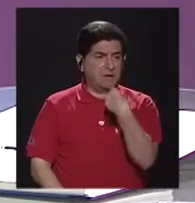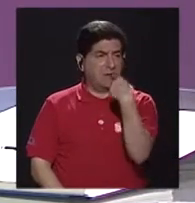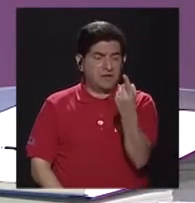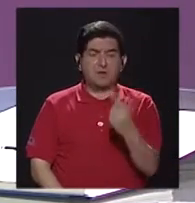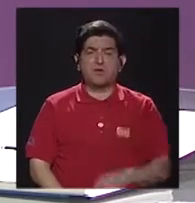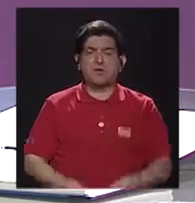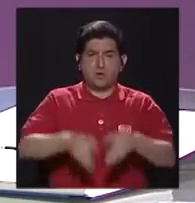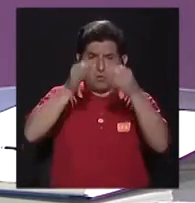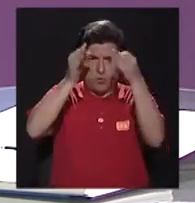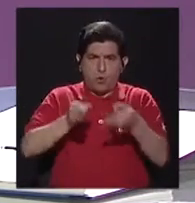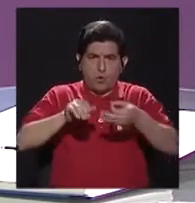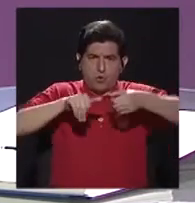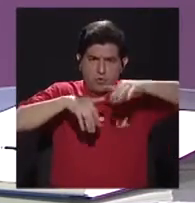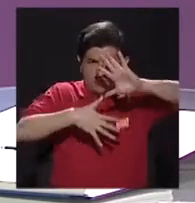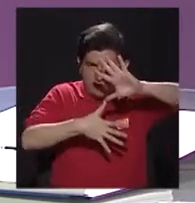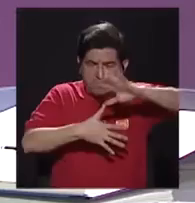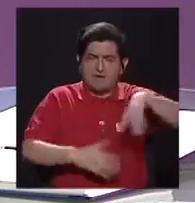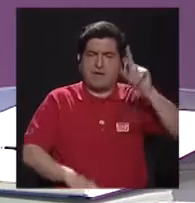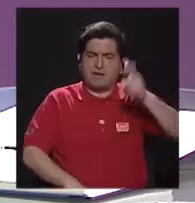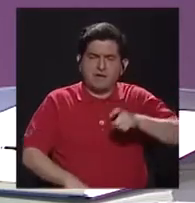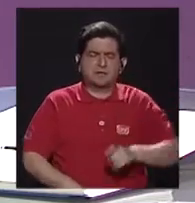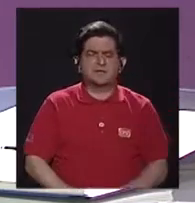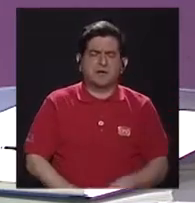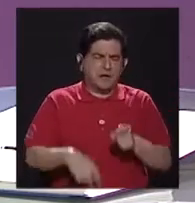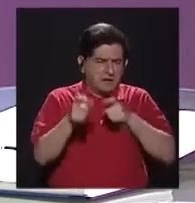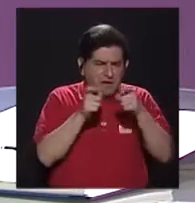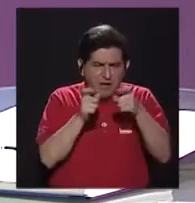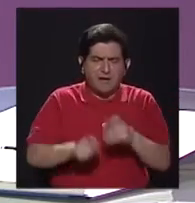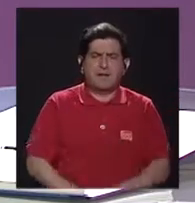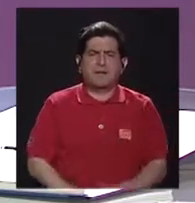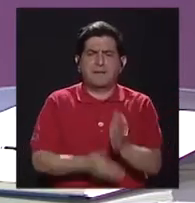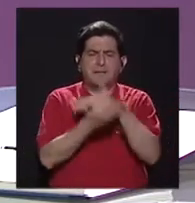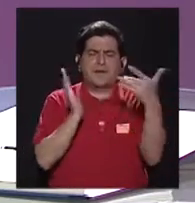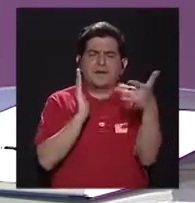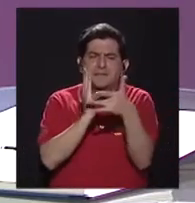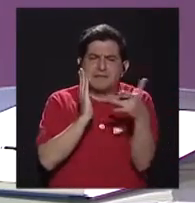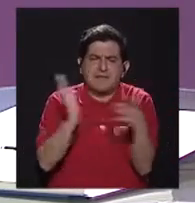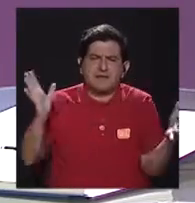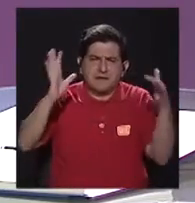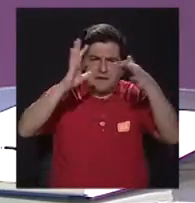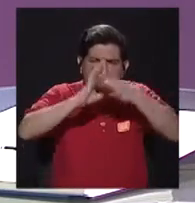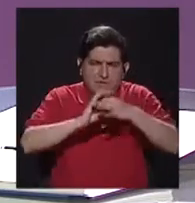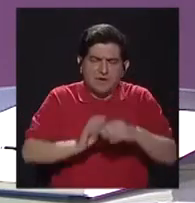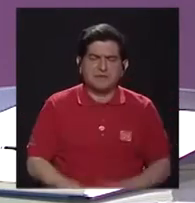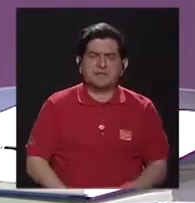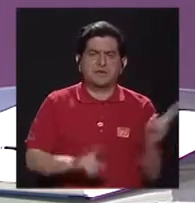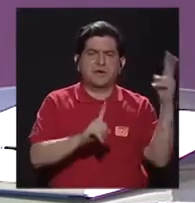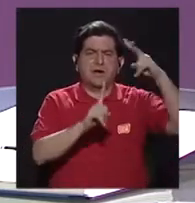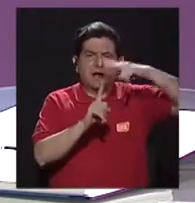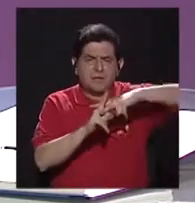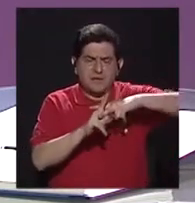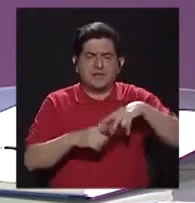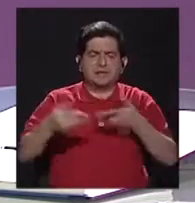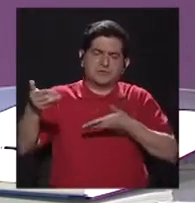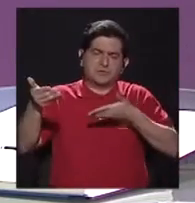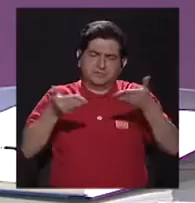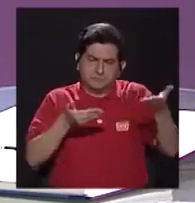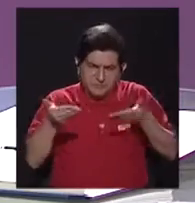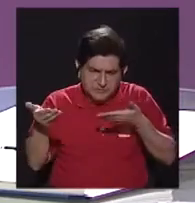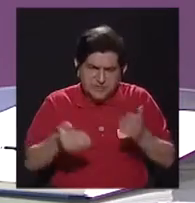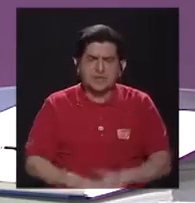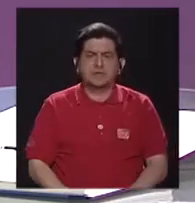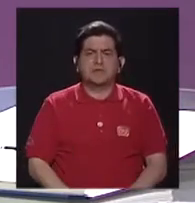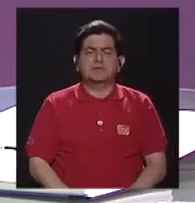Corte Interamericana, que se debería regular los aspectos técnicos relacionados con la operatividad, la prestación del servicio,